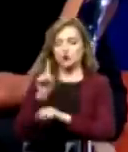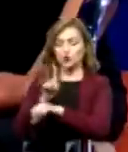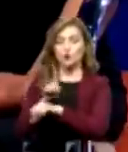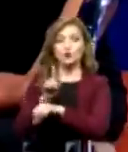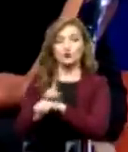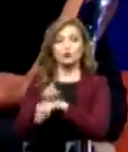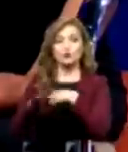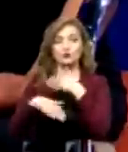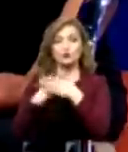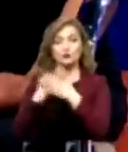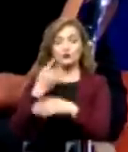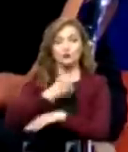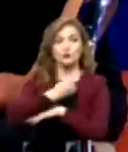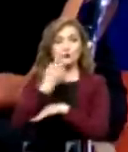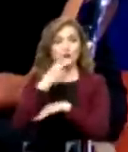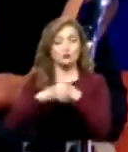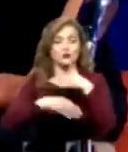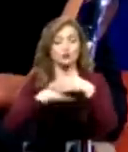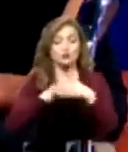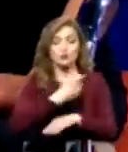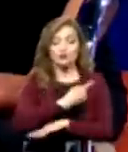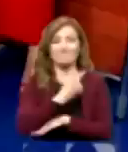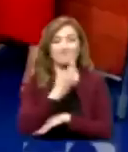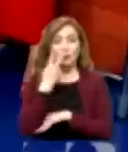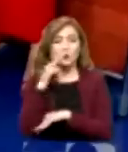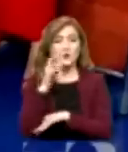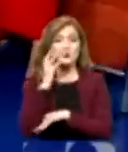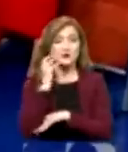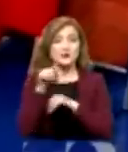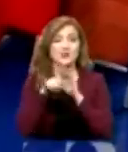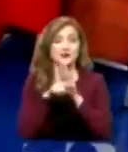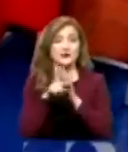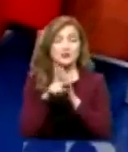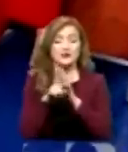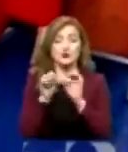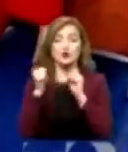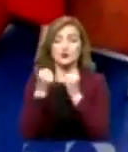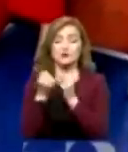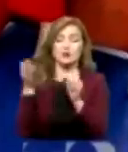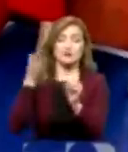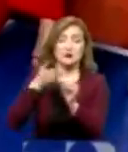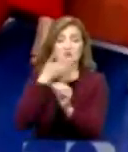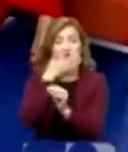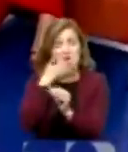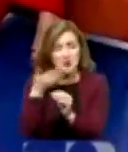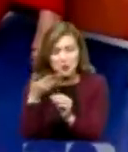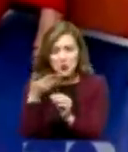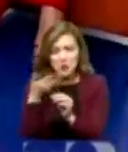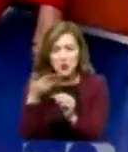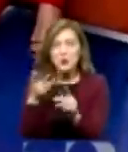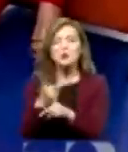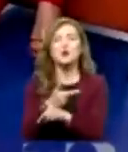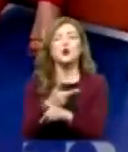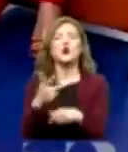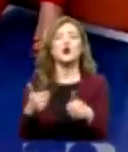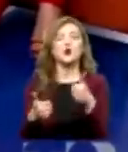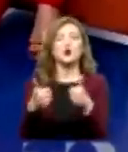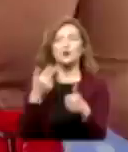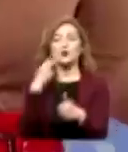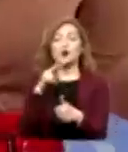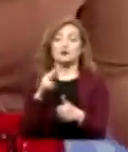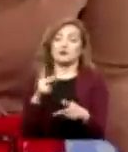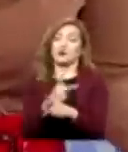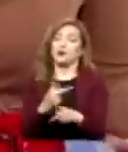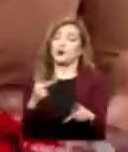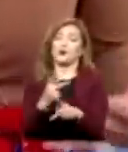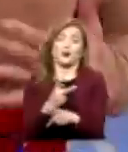usted ve todos los días este tipo de cosas. ¿Vamos hacia dónde vamos? ¿Están mejorando las cosas? Yo cada vez veo que